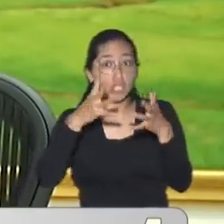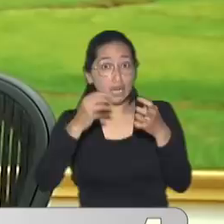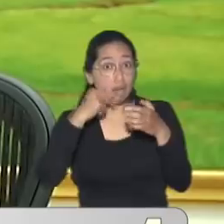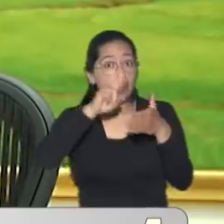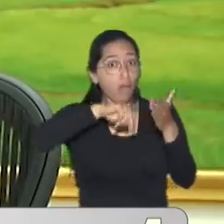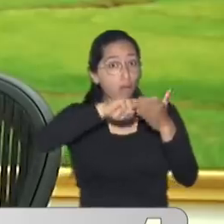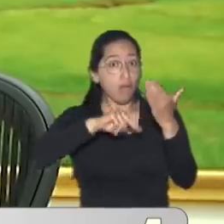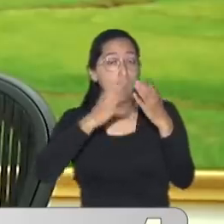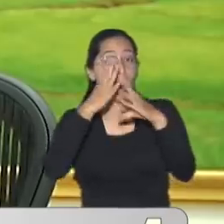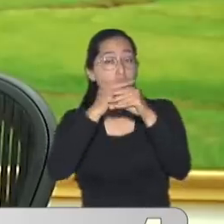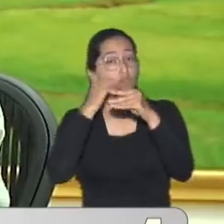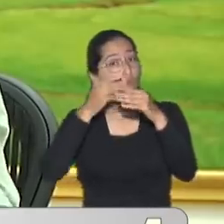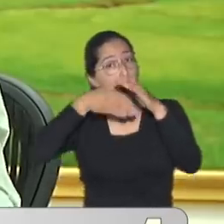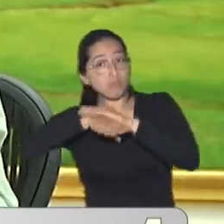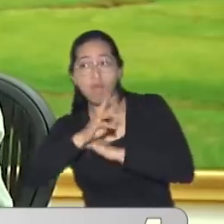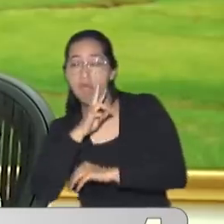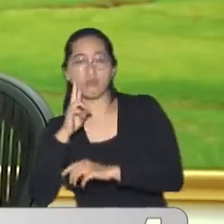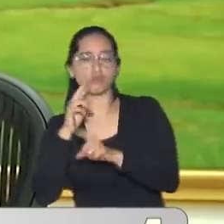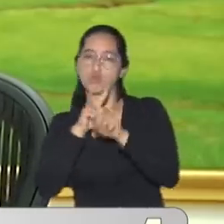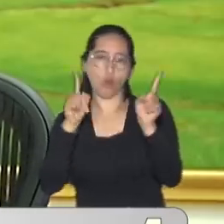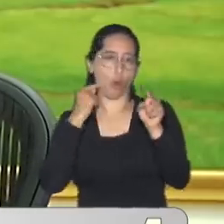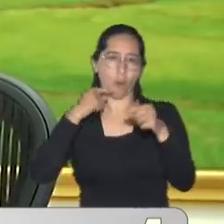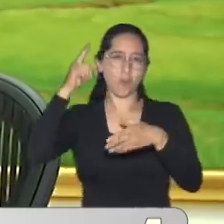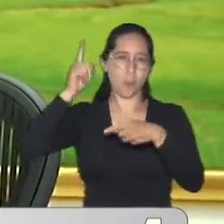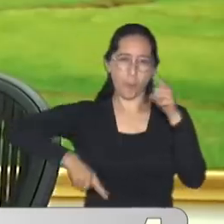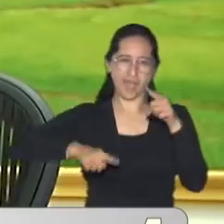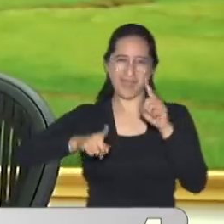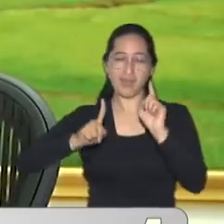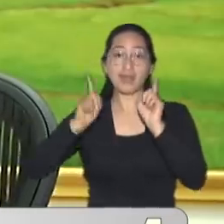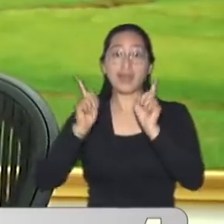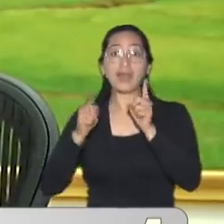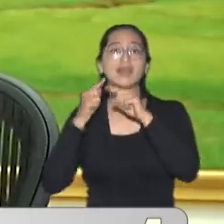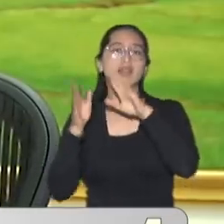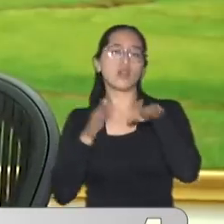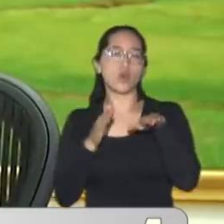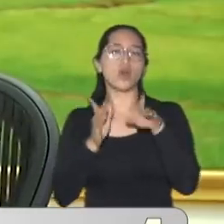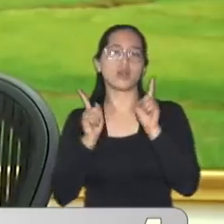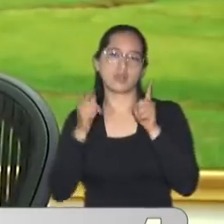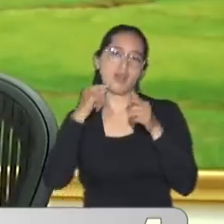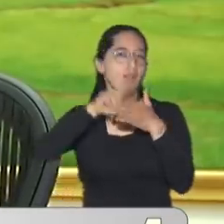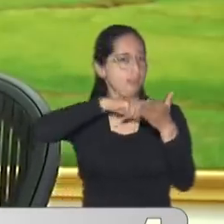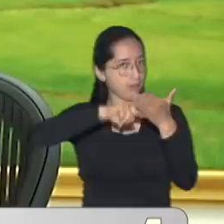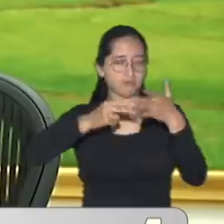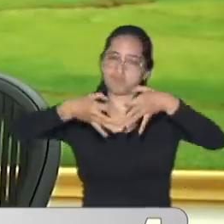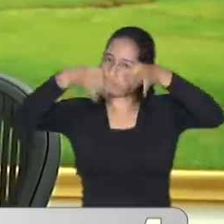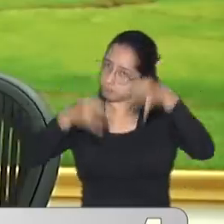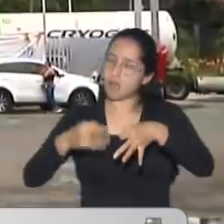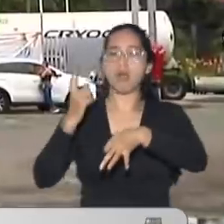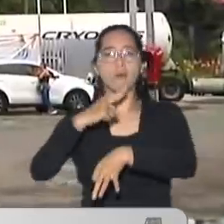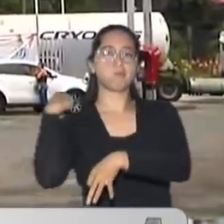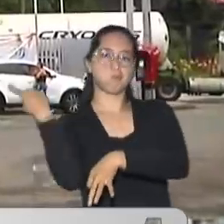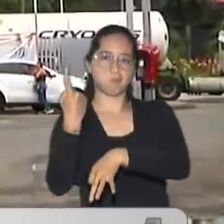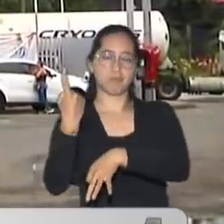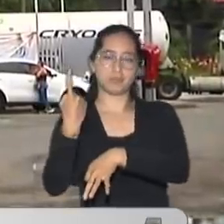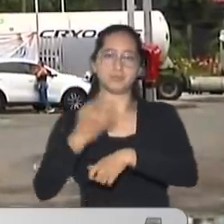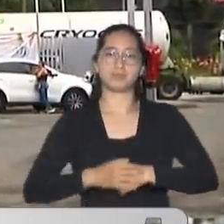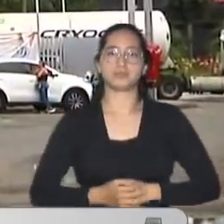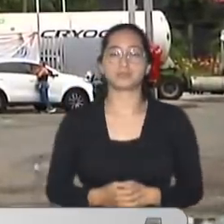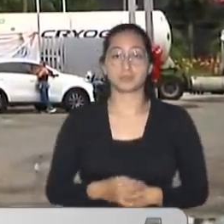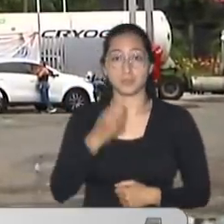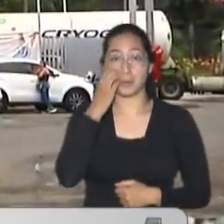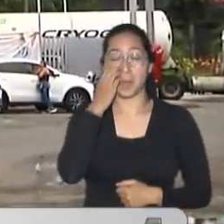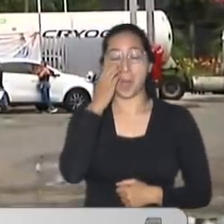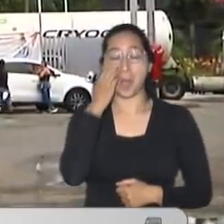de la noche a las 5 de la mañana de los días definidos será toque de queda general. Entre tanto, la